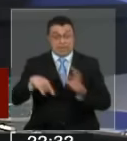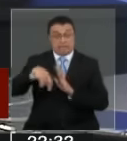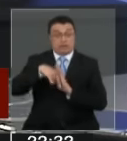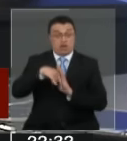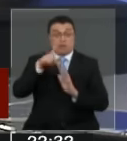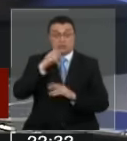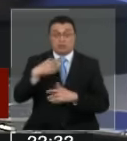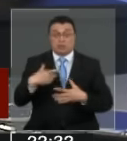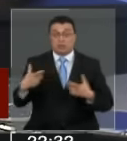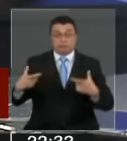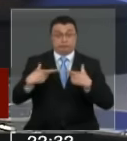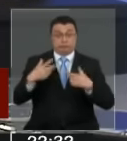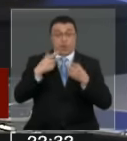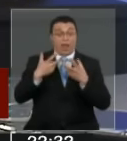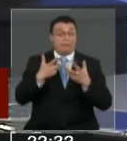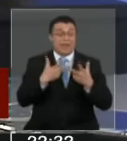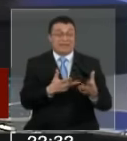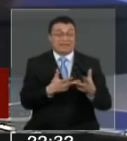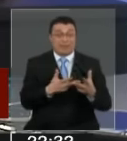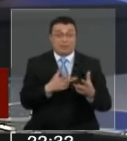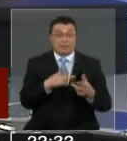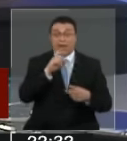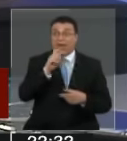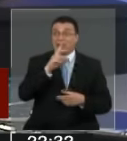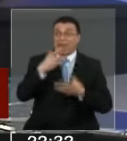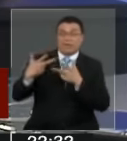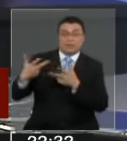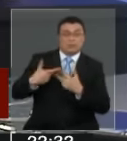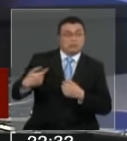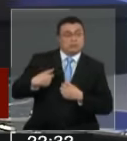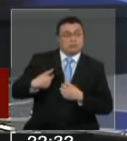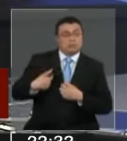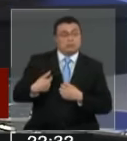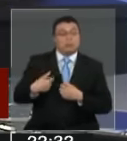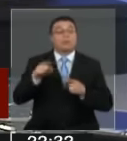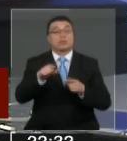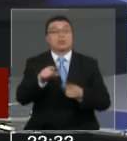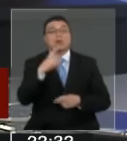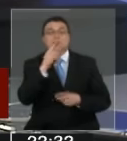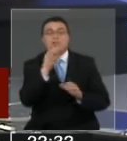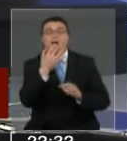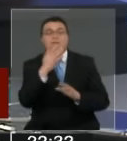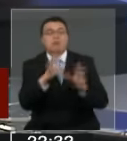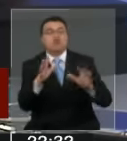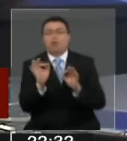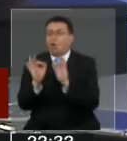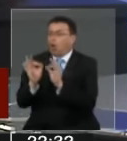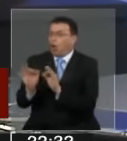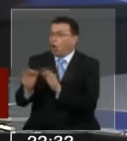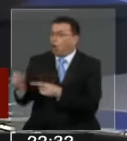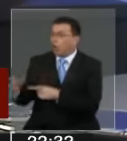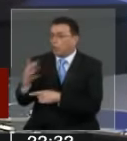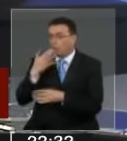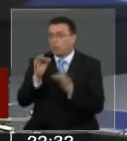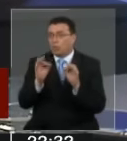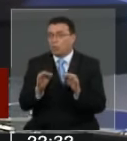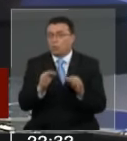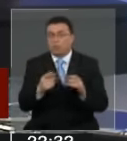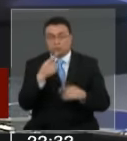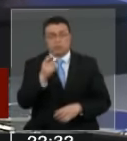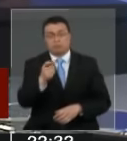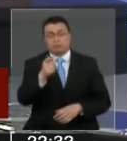invadida, amenazada, atacada. Y yo creo que cuando tú hablas mucho de orden, ¿no? Casi me pongo a cantar